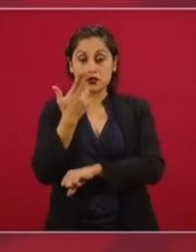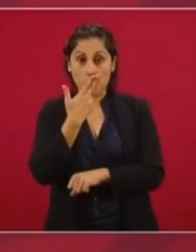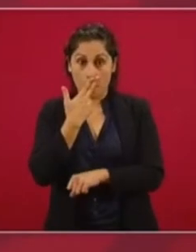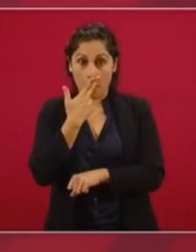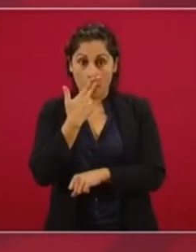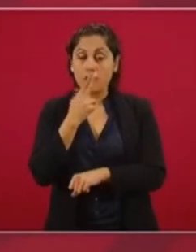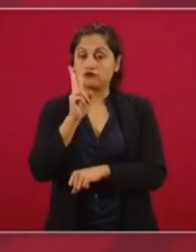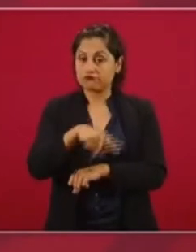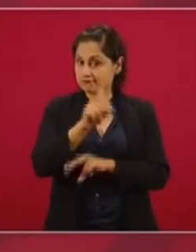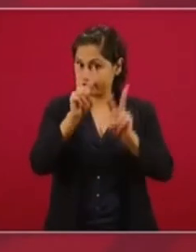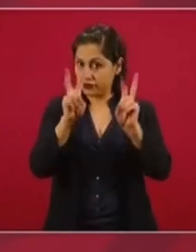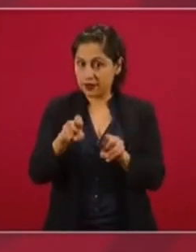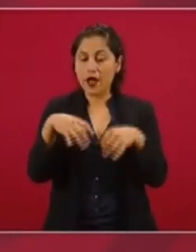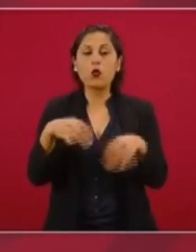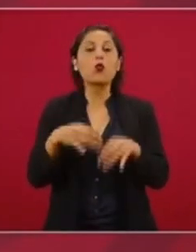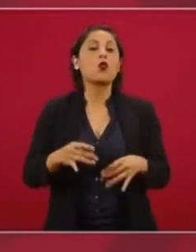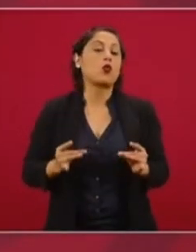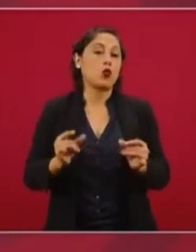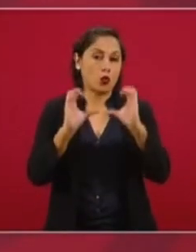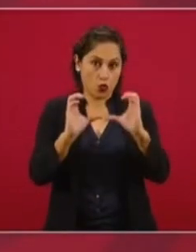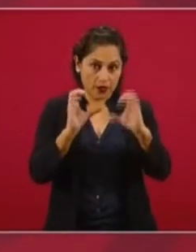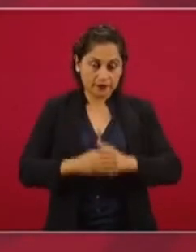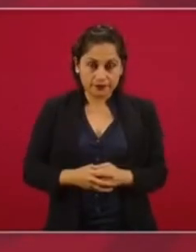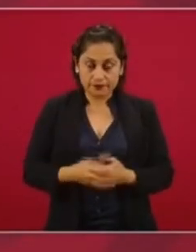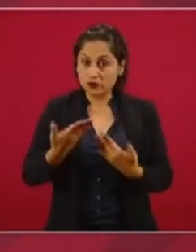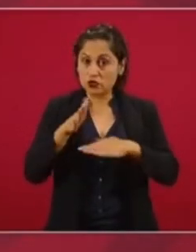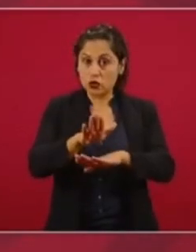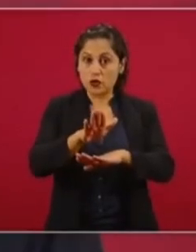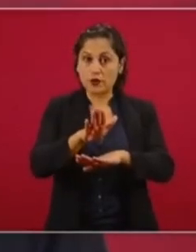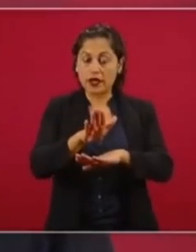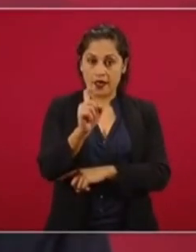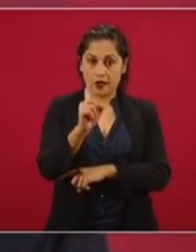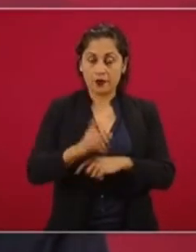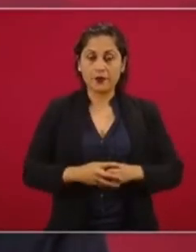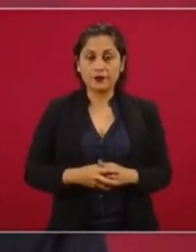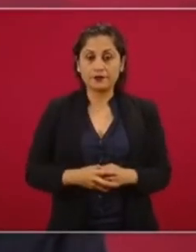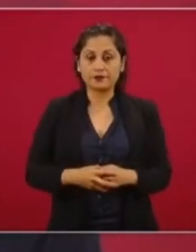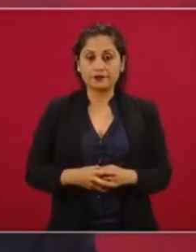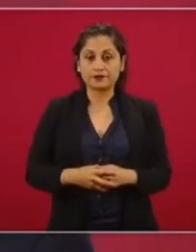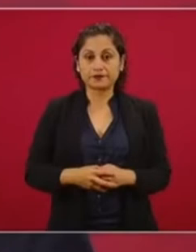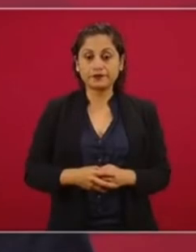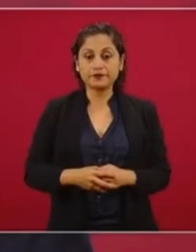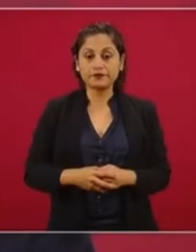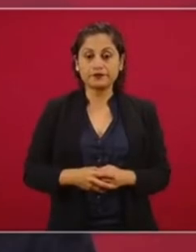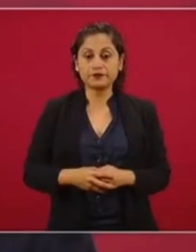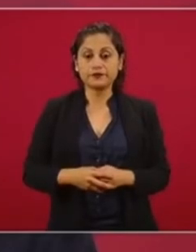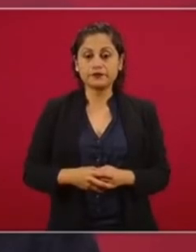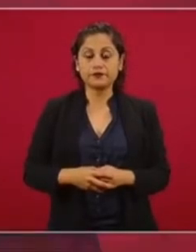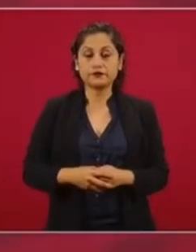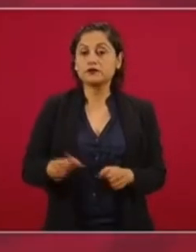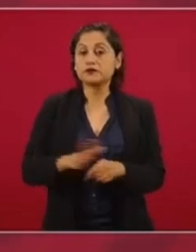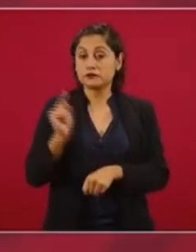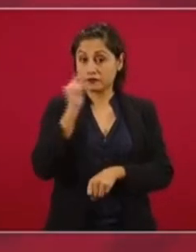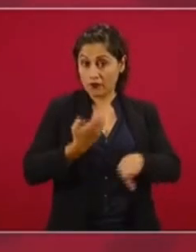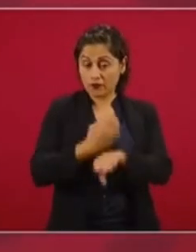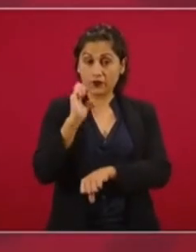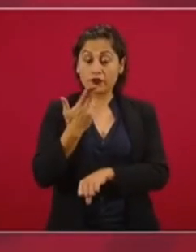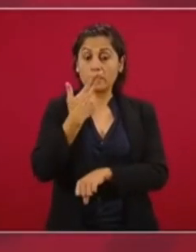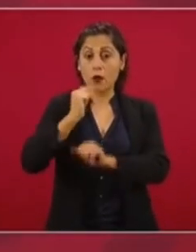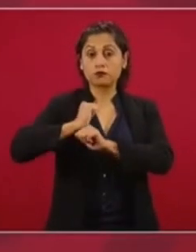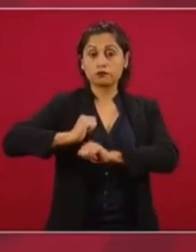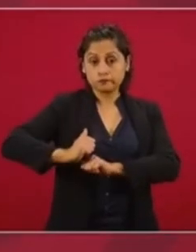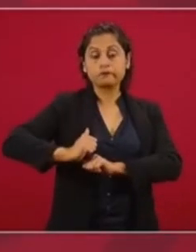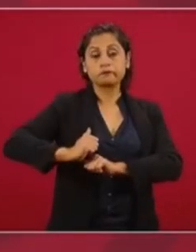especial con relación a lo del agua como las autoridades y agua y